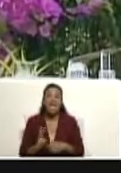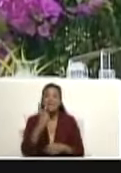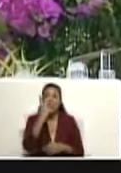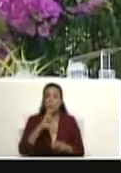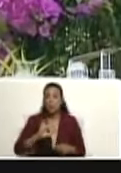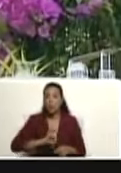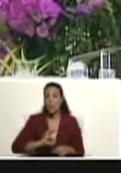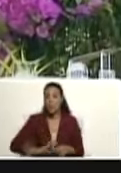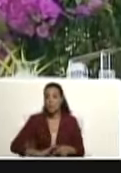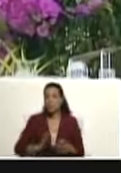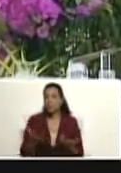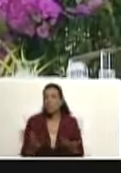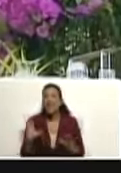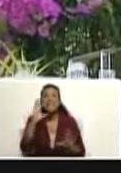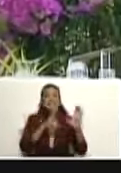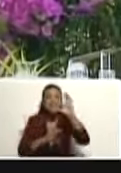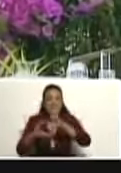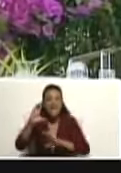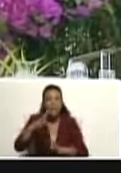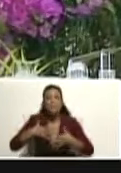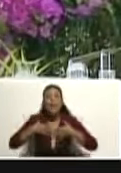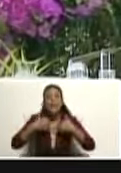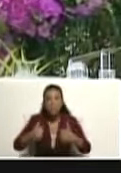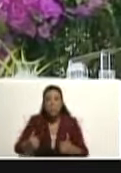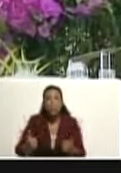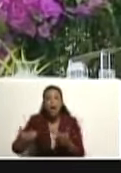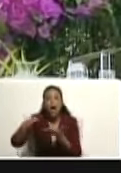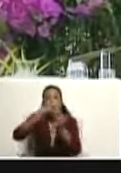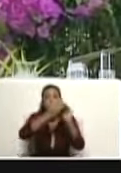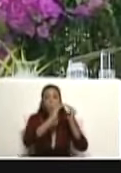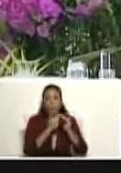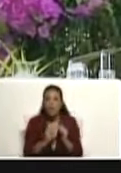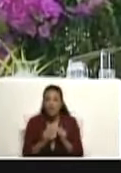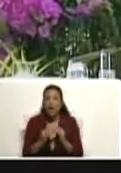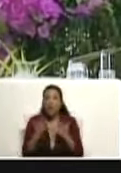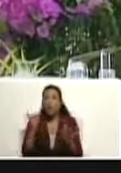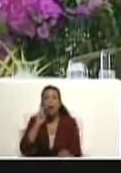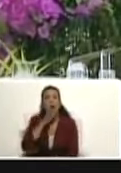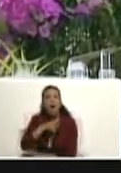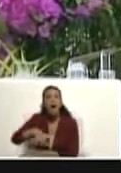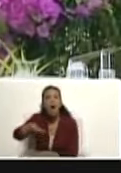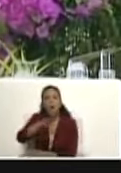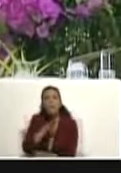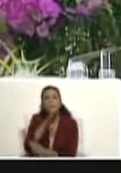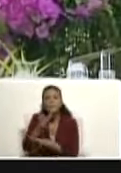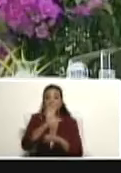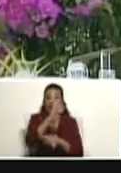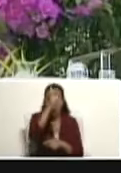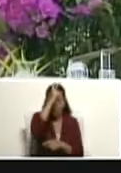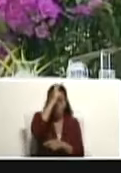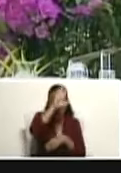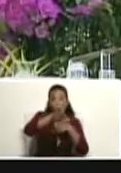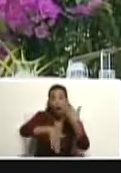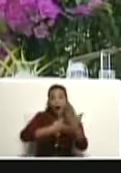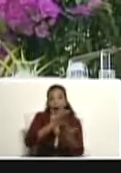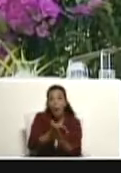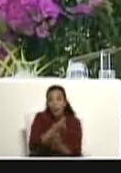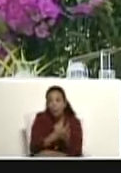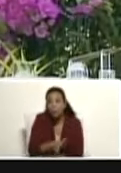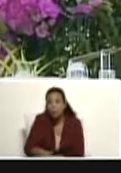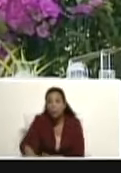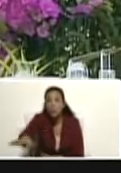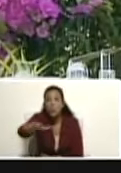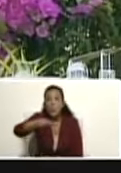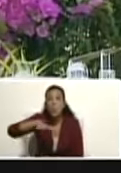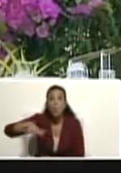botón, ciencia para la salud colectiva. Y nos vamos precisamente al